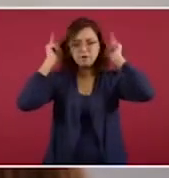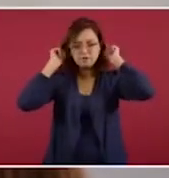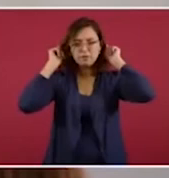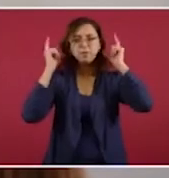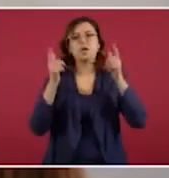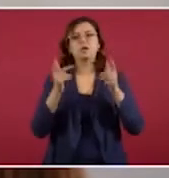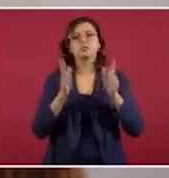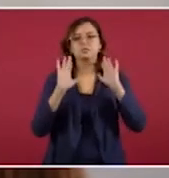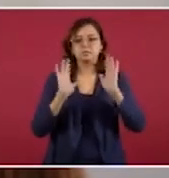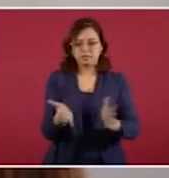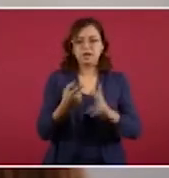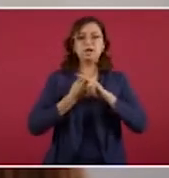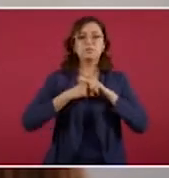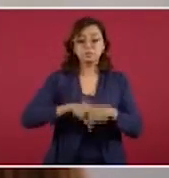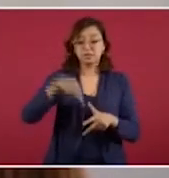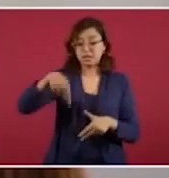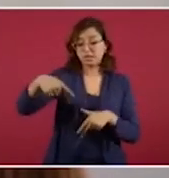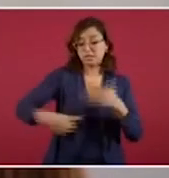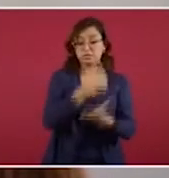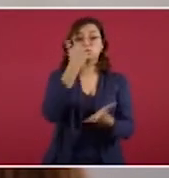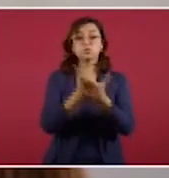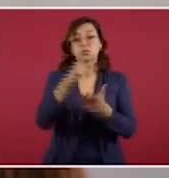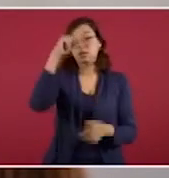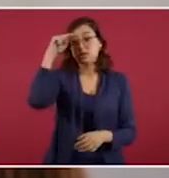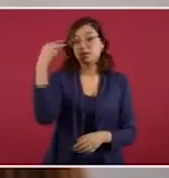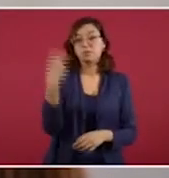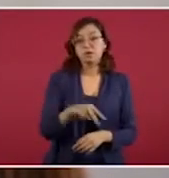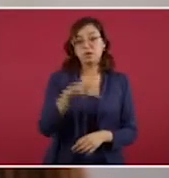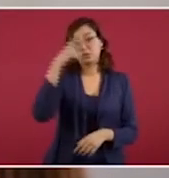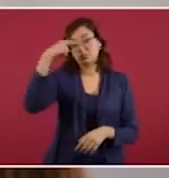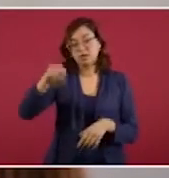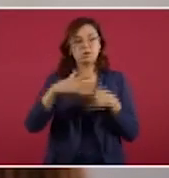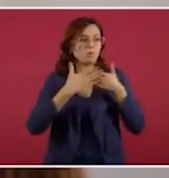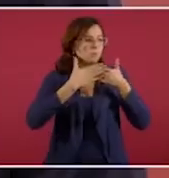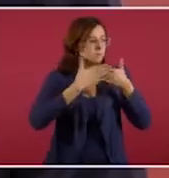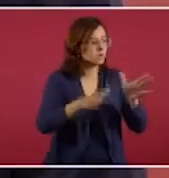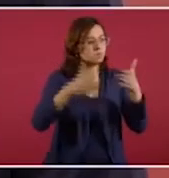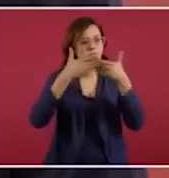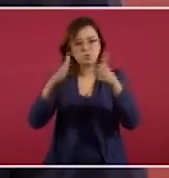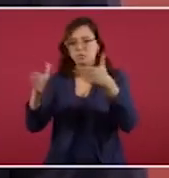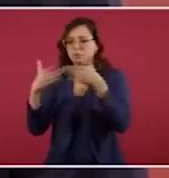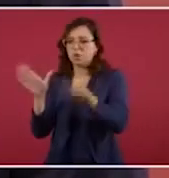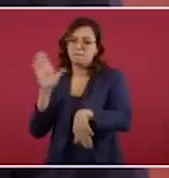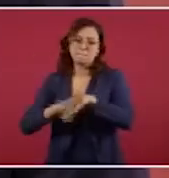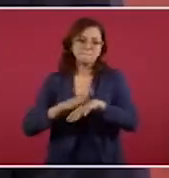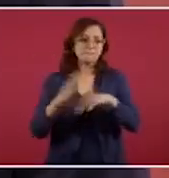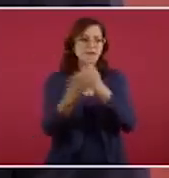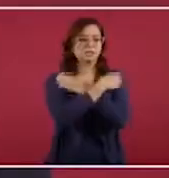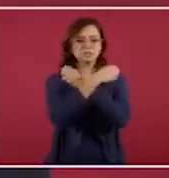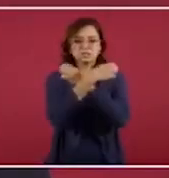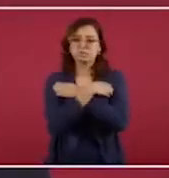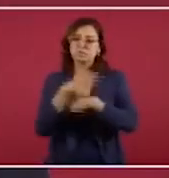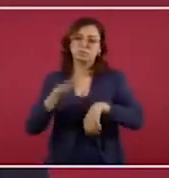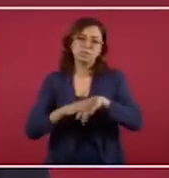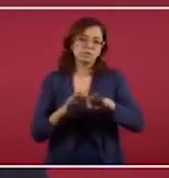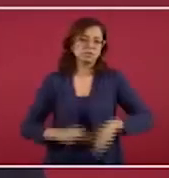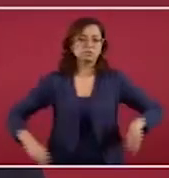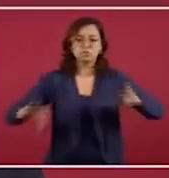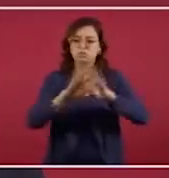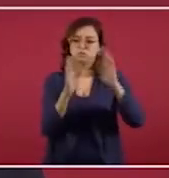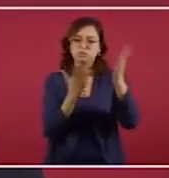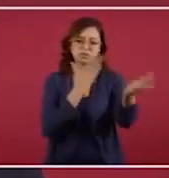ciudad, para abrir espacios a la educación. La educación es fundamental,